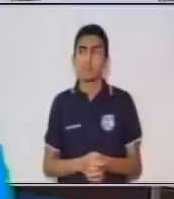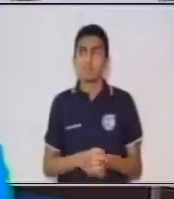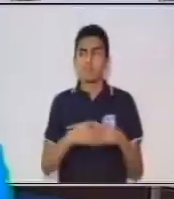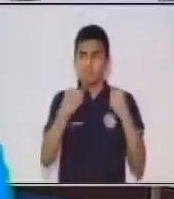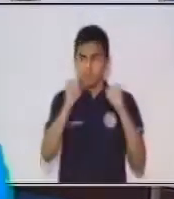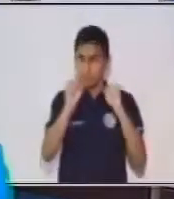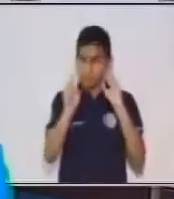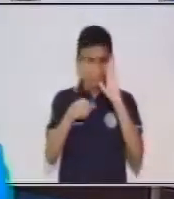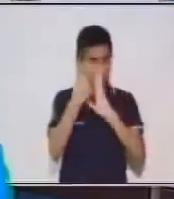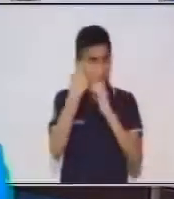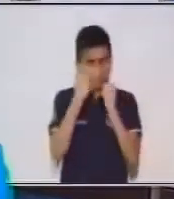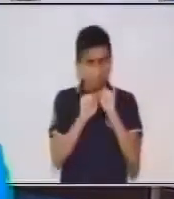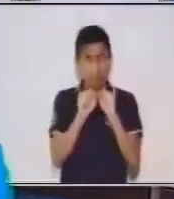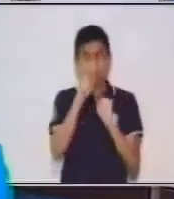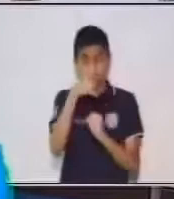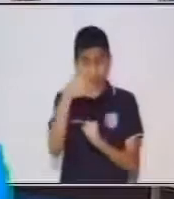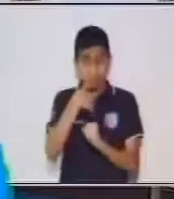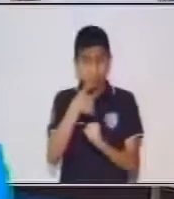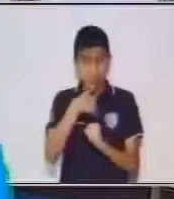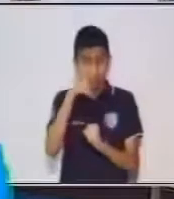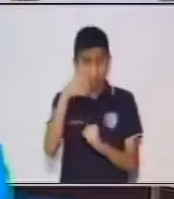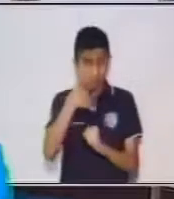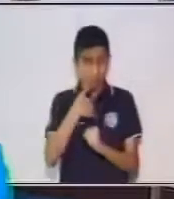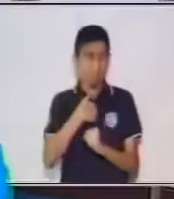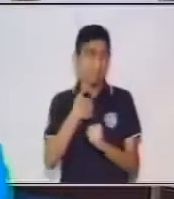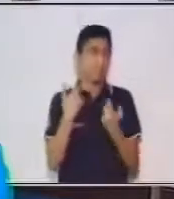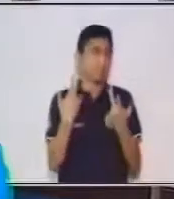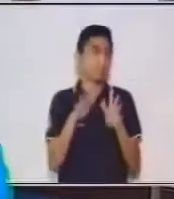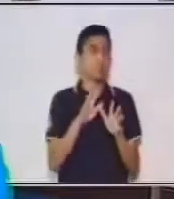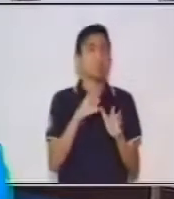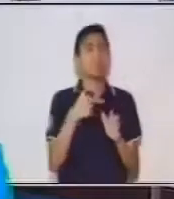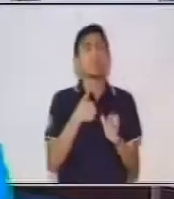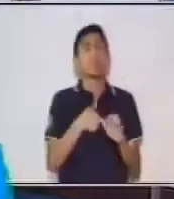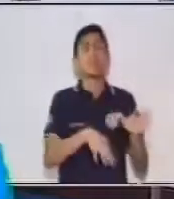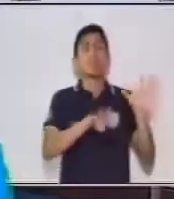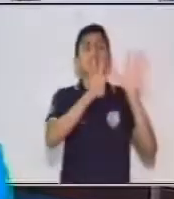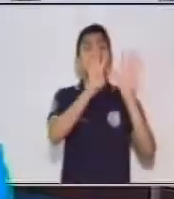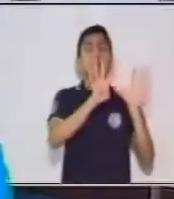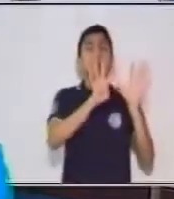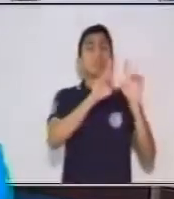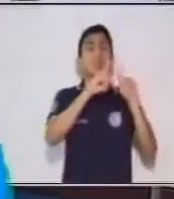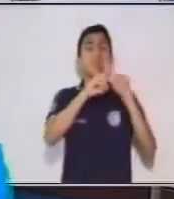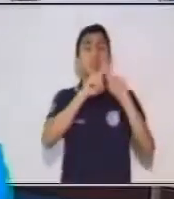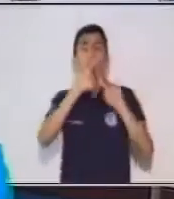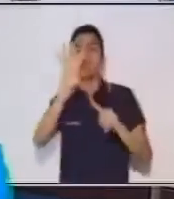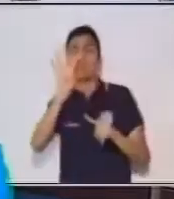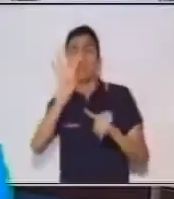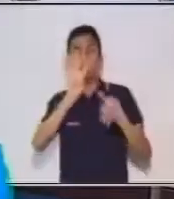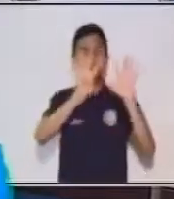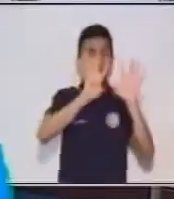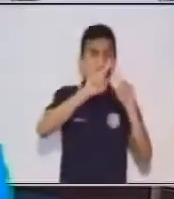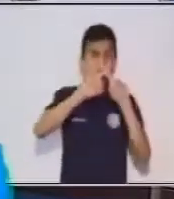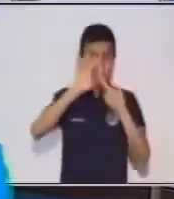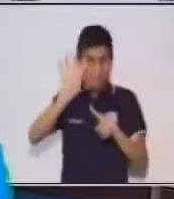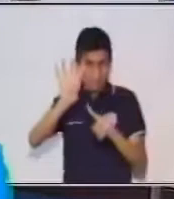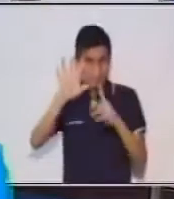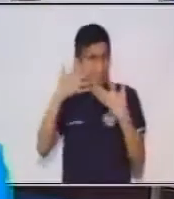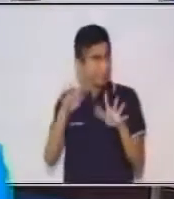Hagámoslo de una vez. Tienes entonces 9 por 4. 9 por